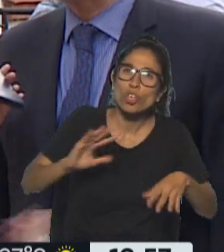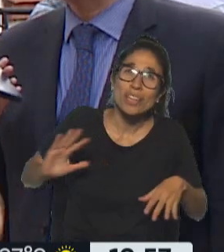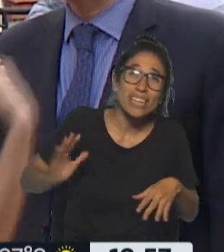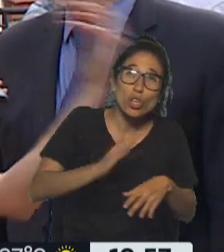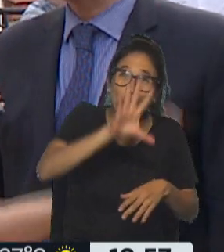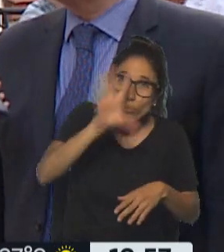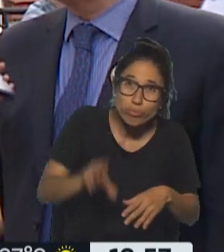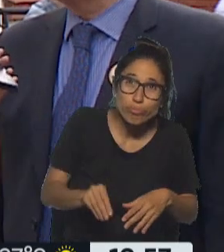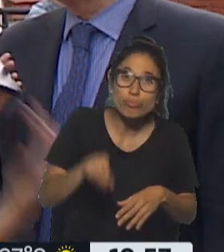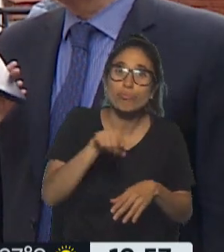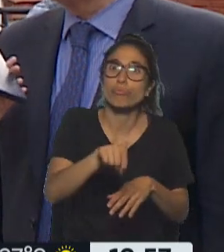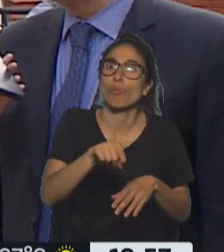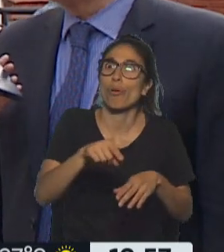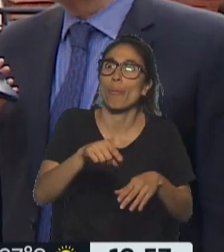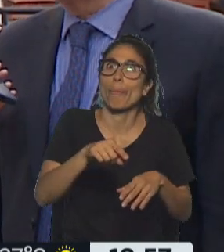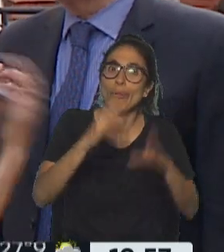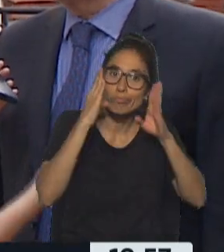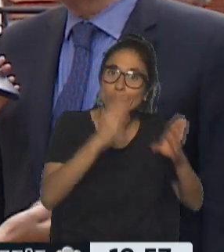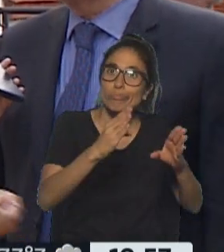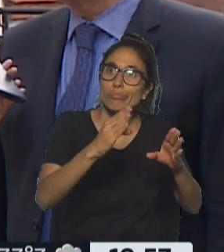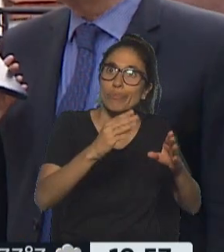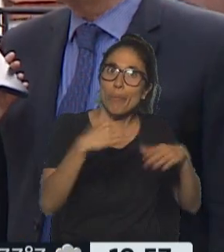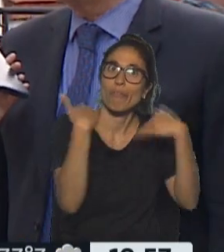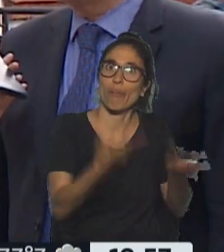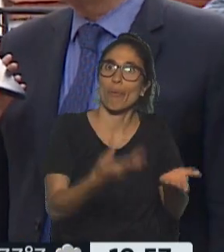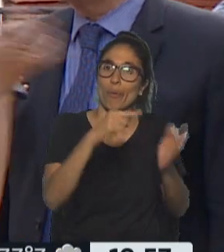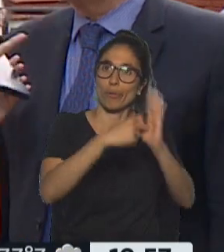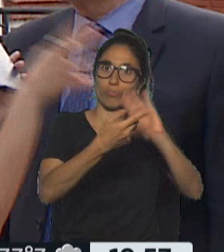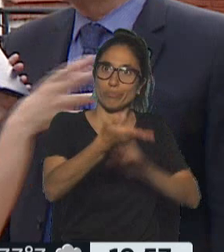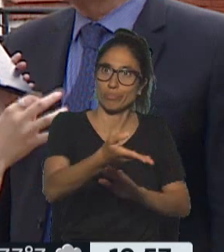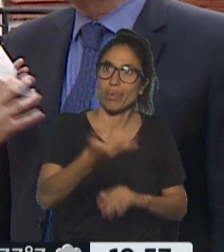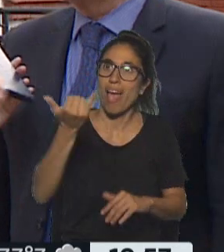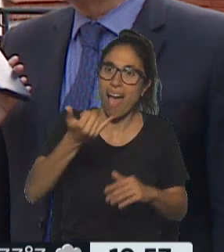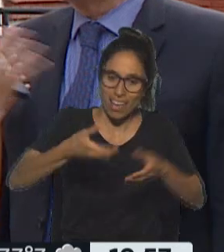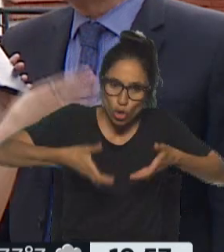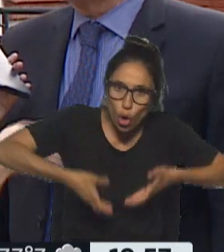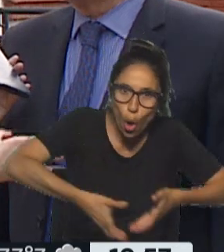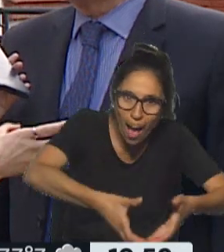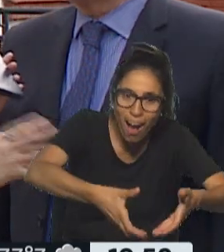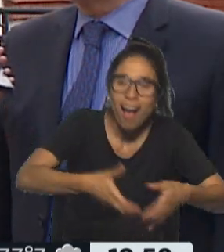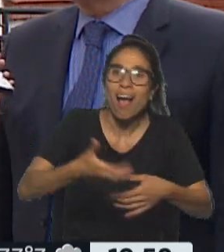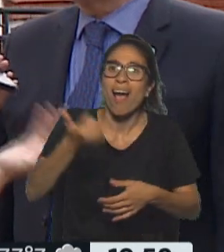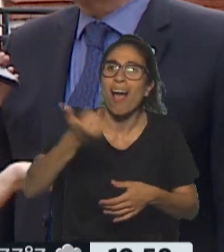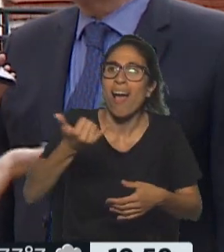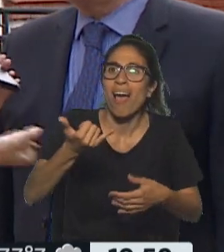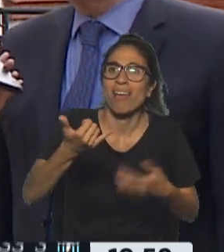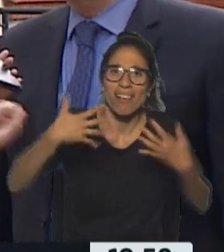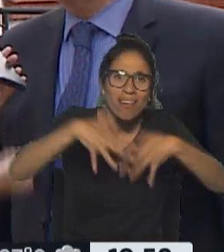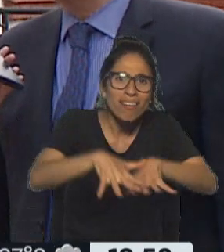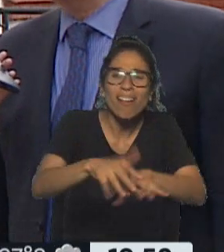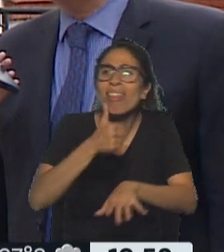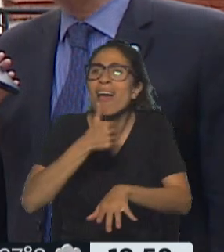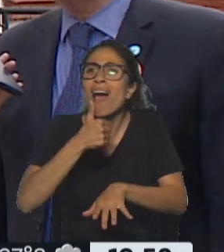y con mayor niveles de infraestructura. Tienen cloaca, tienen redes de agua